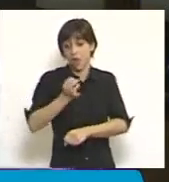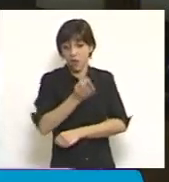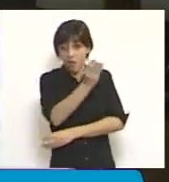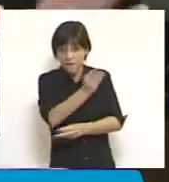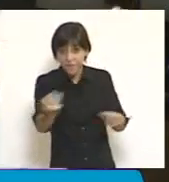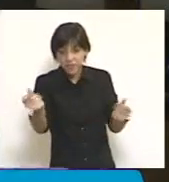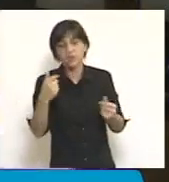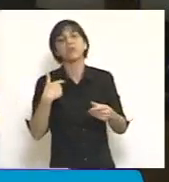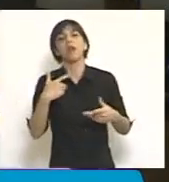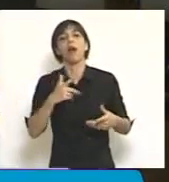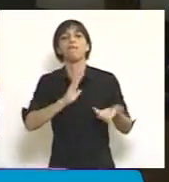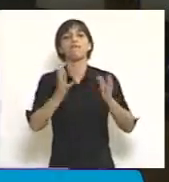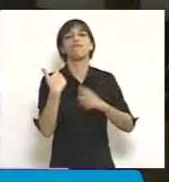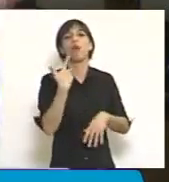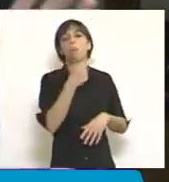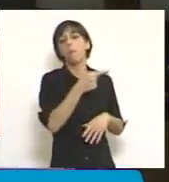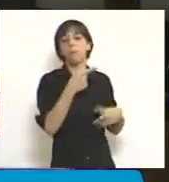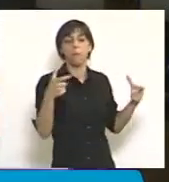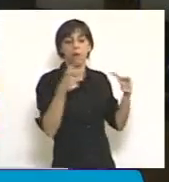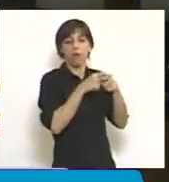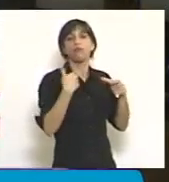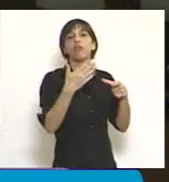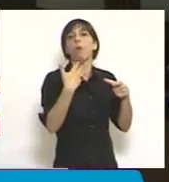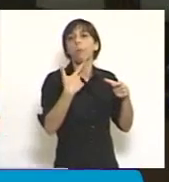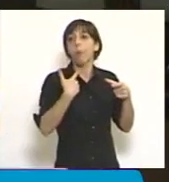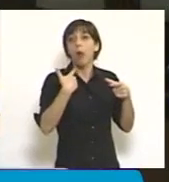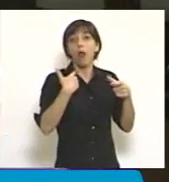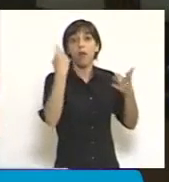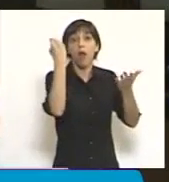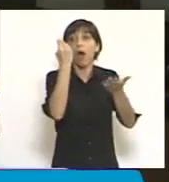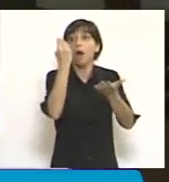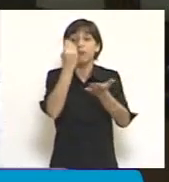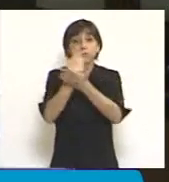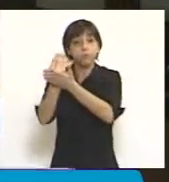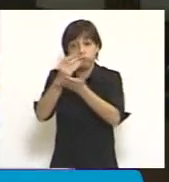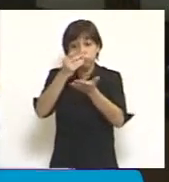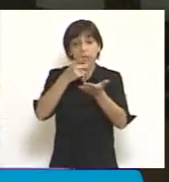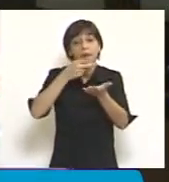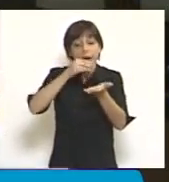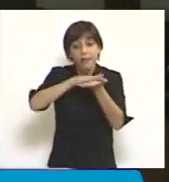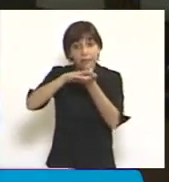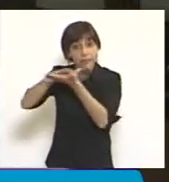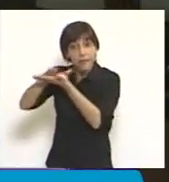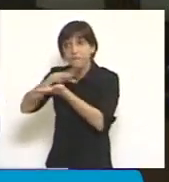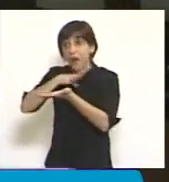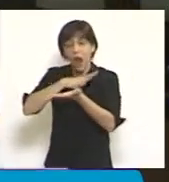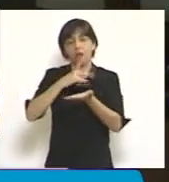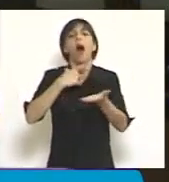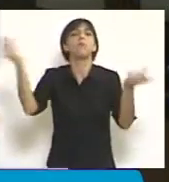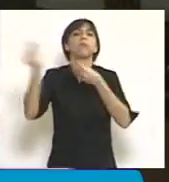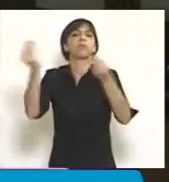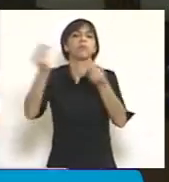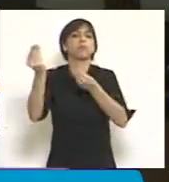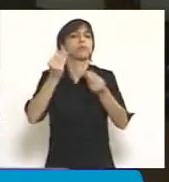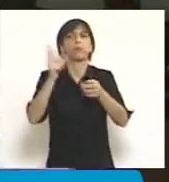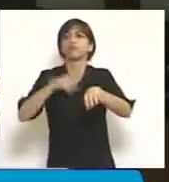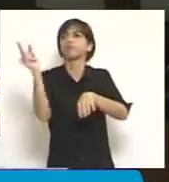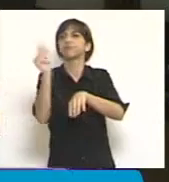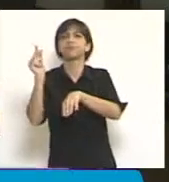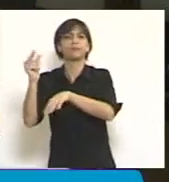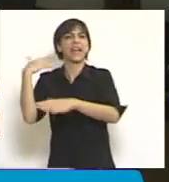atribuciones excepcionales e inconstitucionales, en el lapso que media de aquí a fin de año, cuando haya un recambio